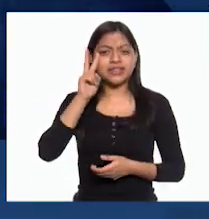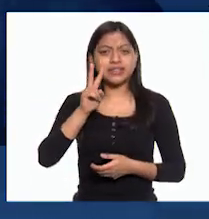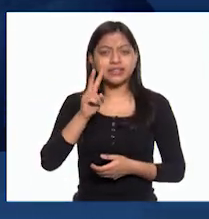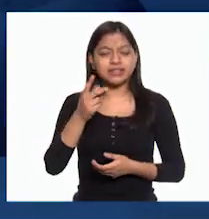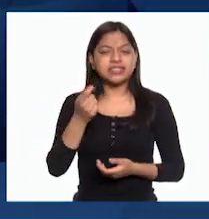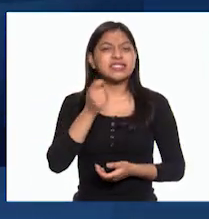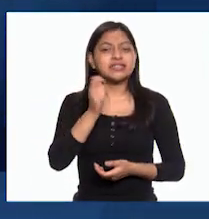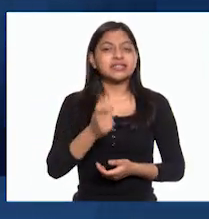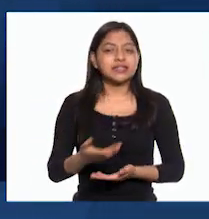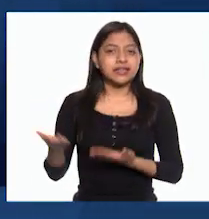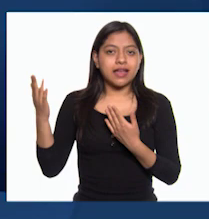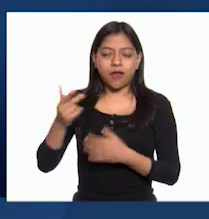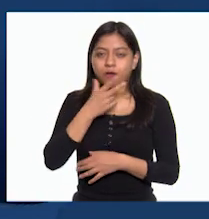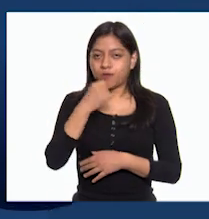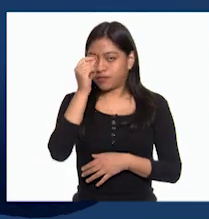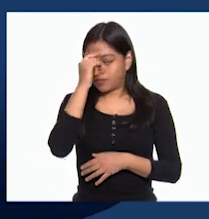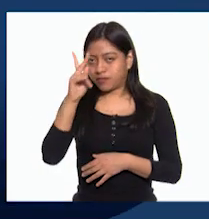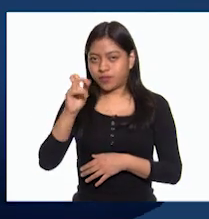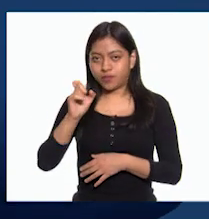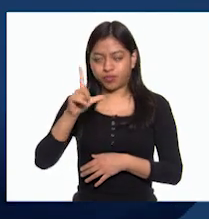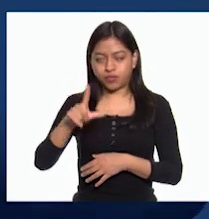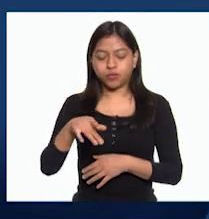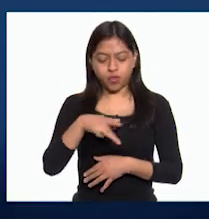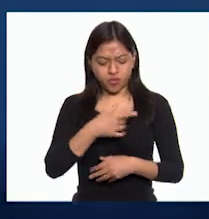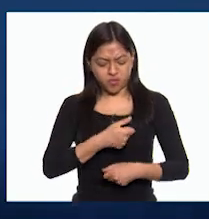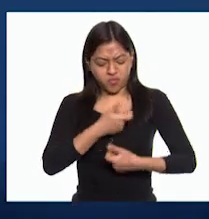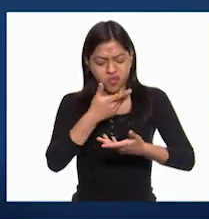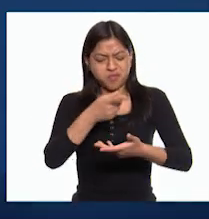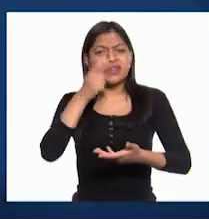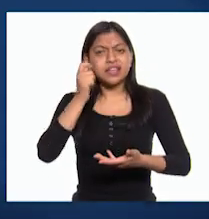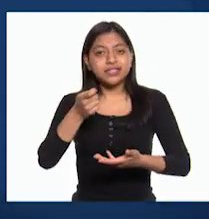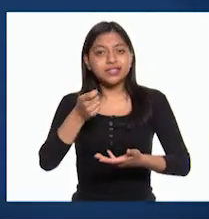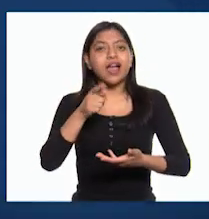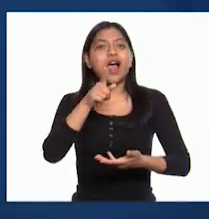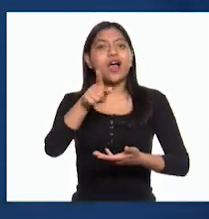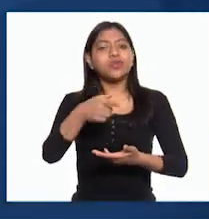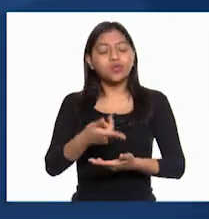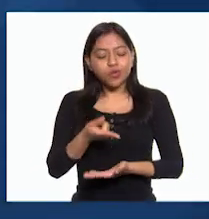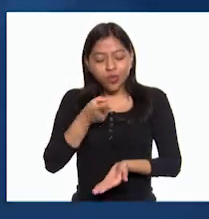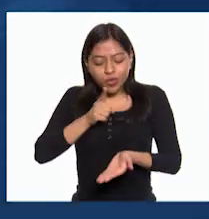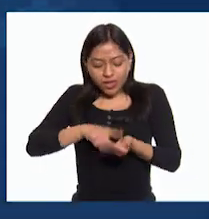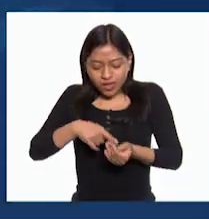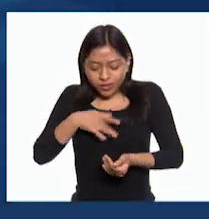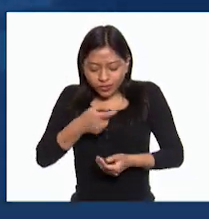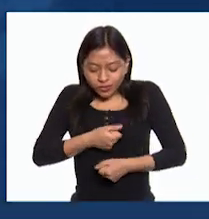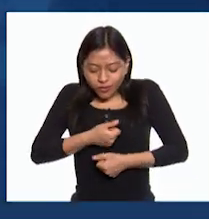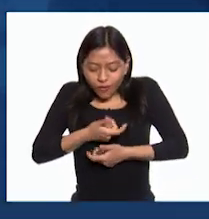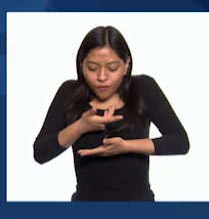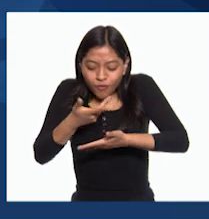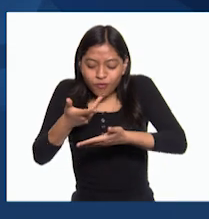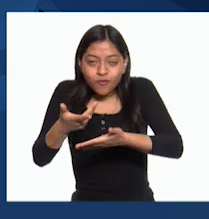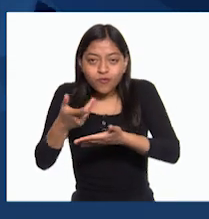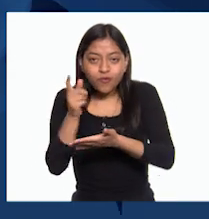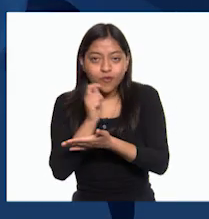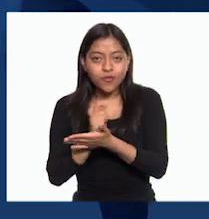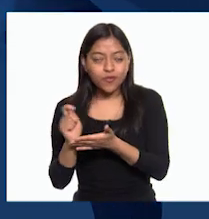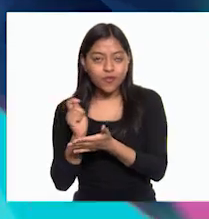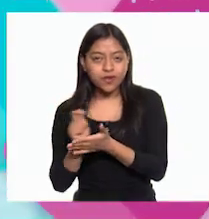Valéry. Poesía es el arte de hablar sin decir nada, pero para sugerirlo